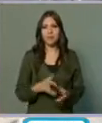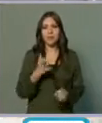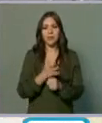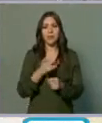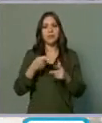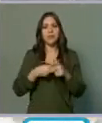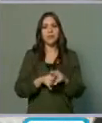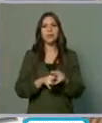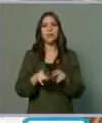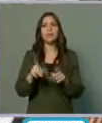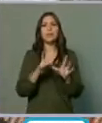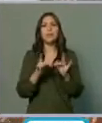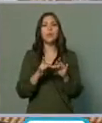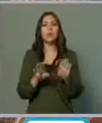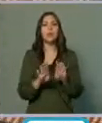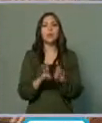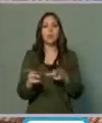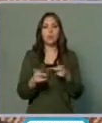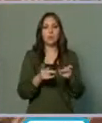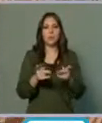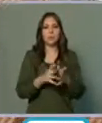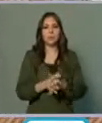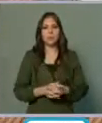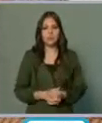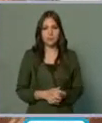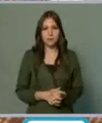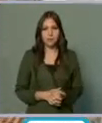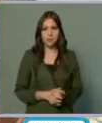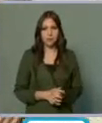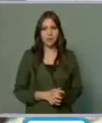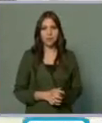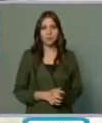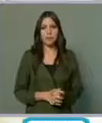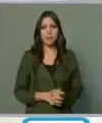van platicando un poquito más. ¿Por qué empezamos, chef? Perdón.